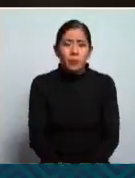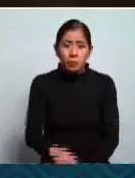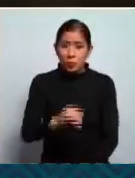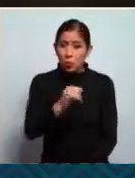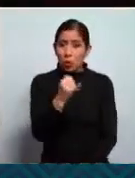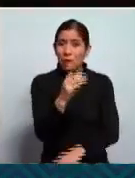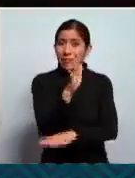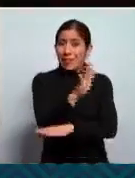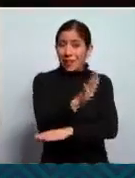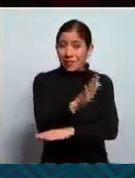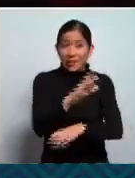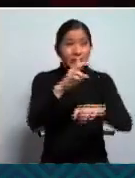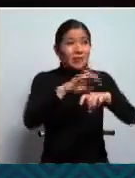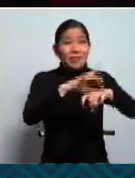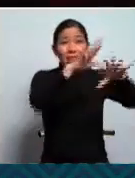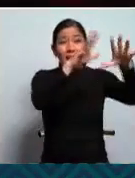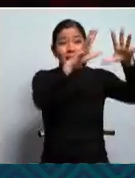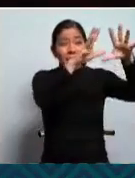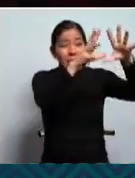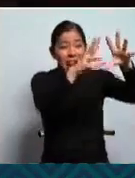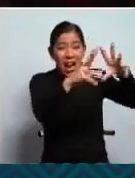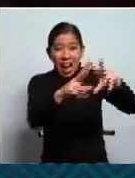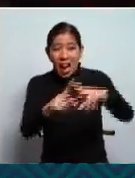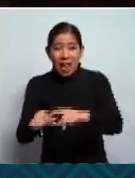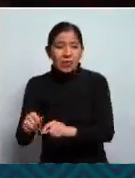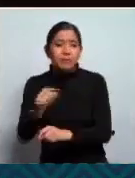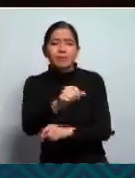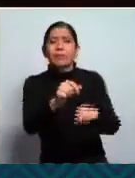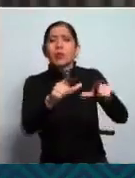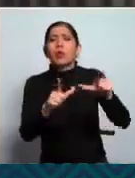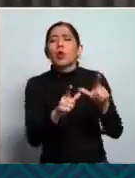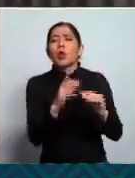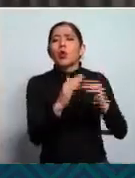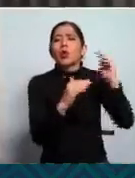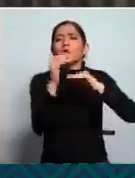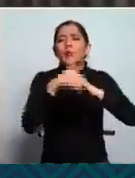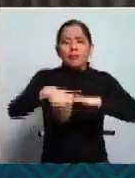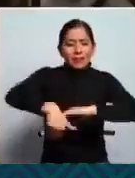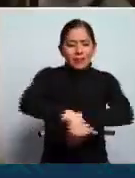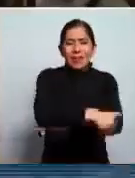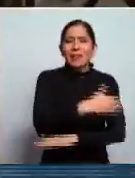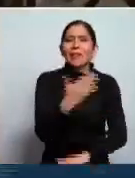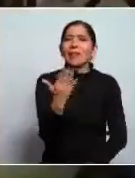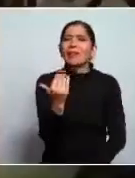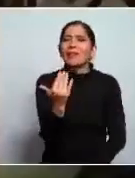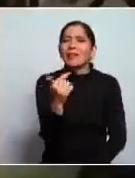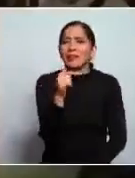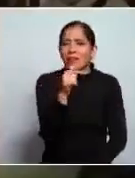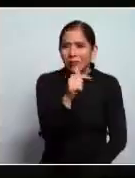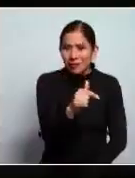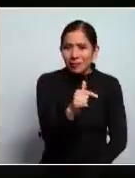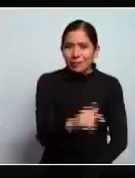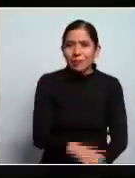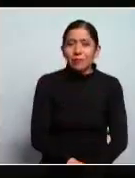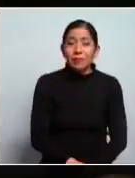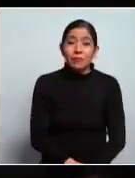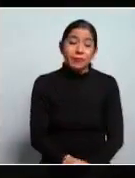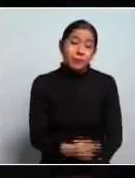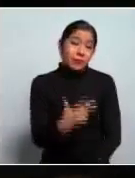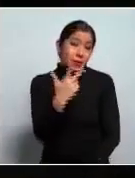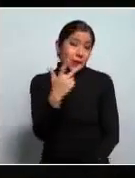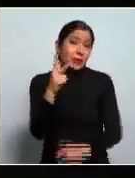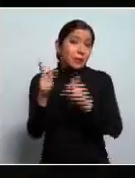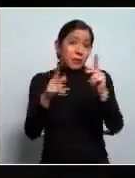se produjo un deslizamiento de un talud en una propiedad en construcción en la calle 15 de Calacoto y Costanera de la ciudad de La Paz, que sepultó a